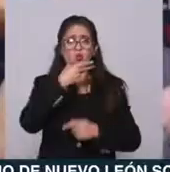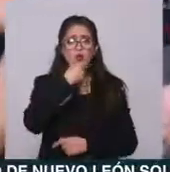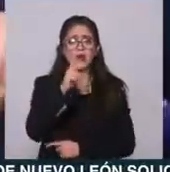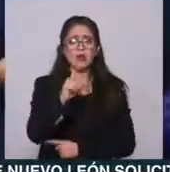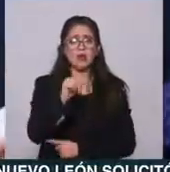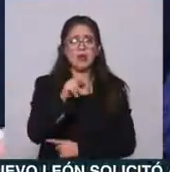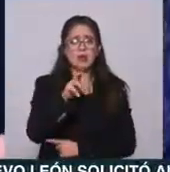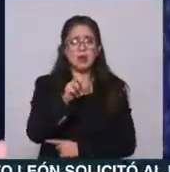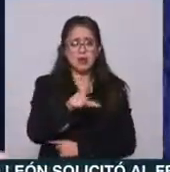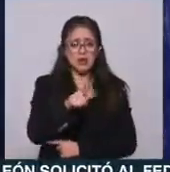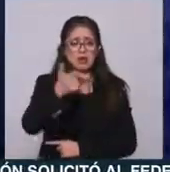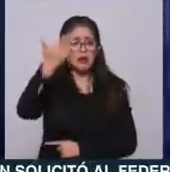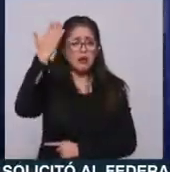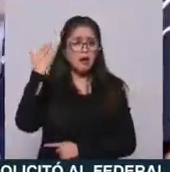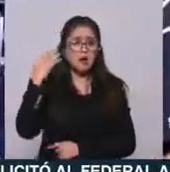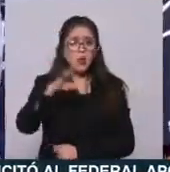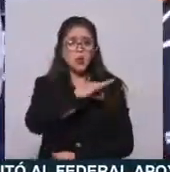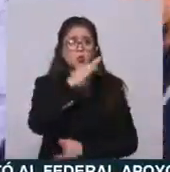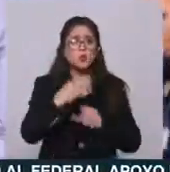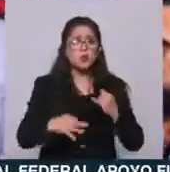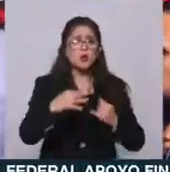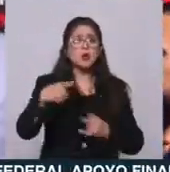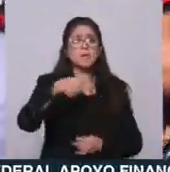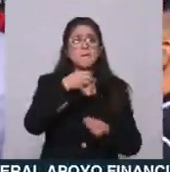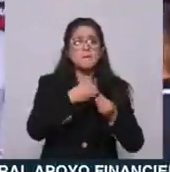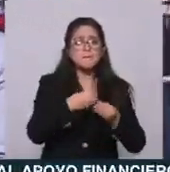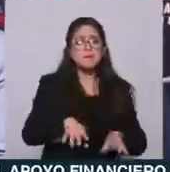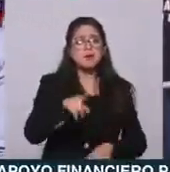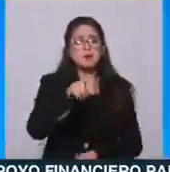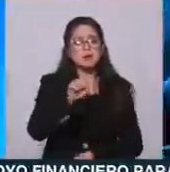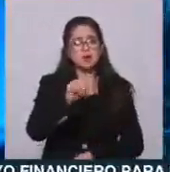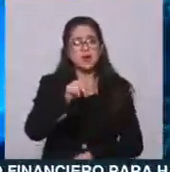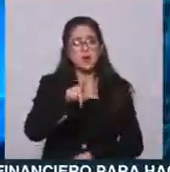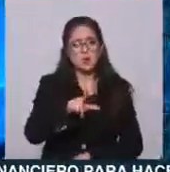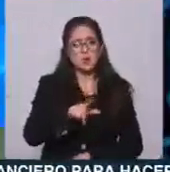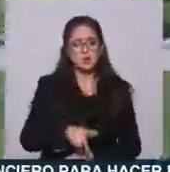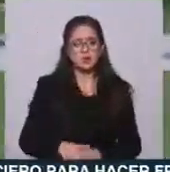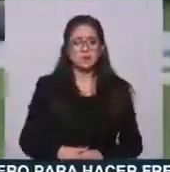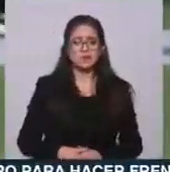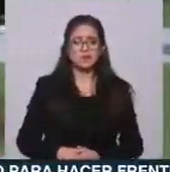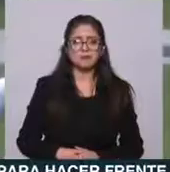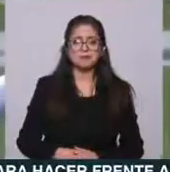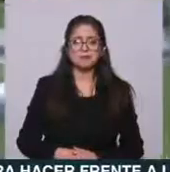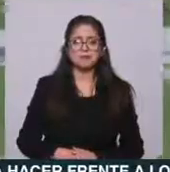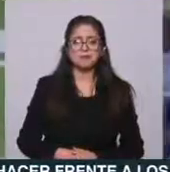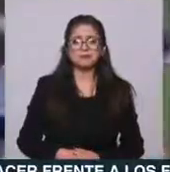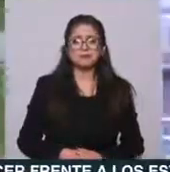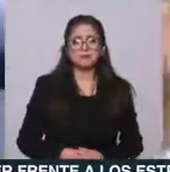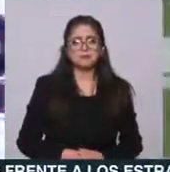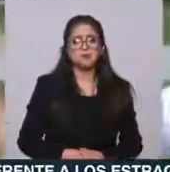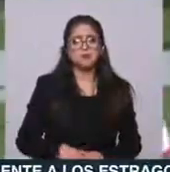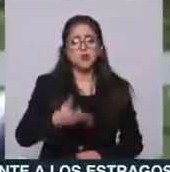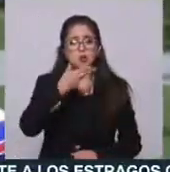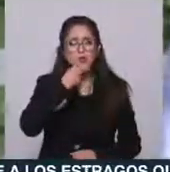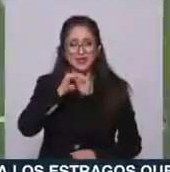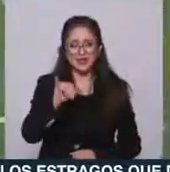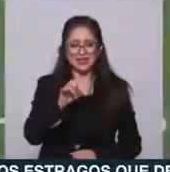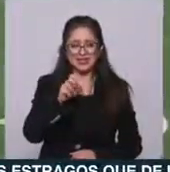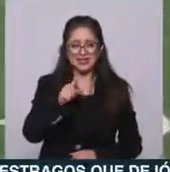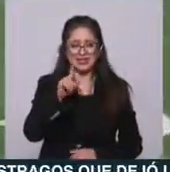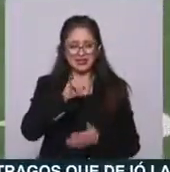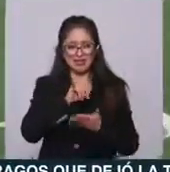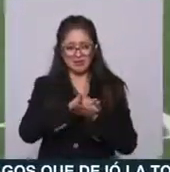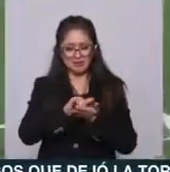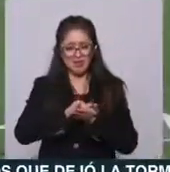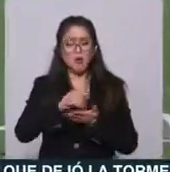Jacobs, quien en su último encuentro perdió ante el mexicano Saúl El Canelo Álvarez. El head coach de los Jets de Nueva York dio a